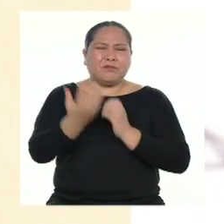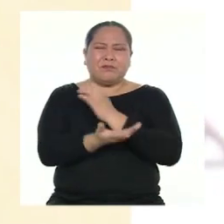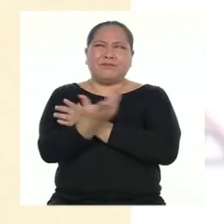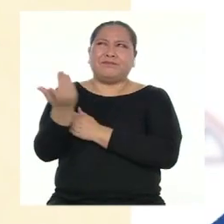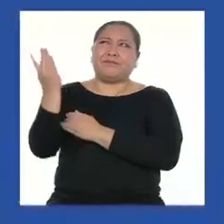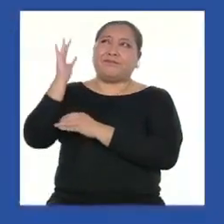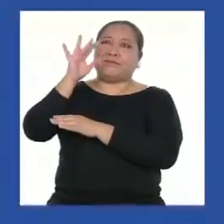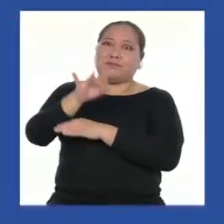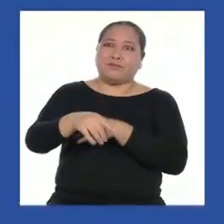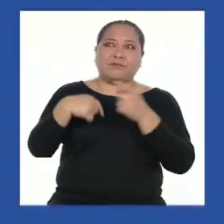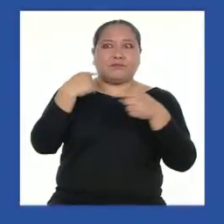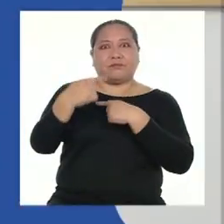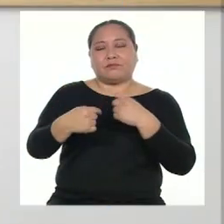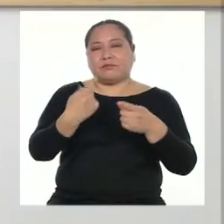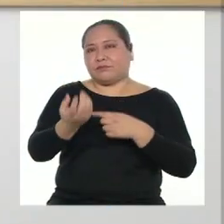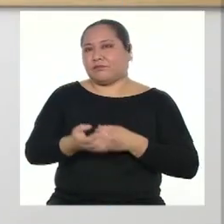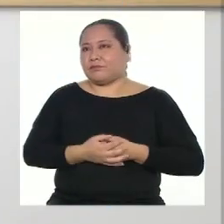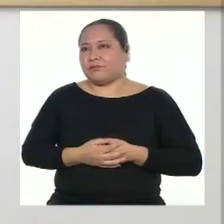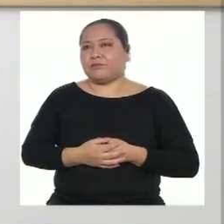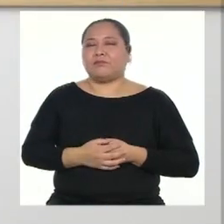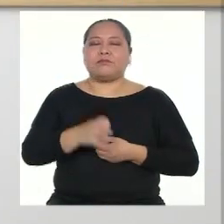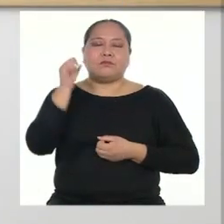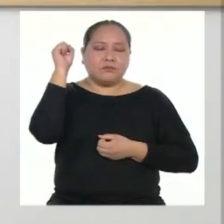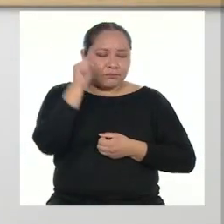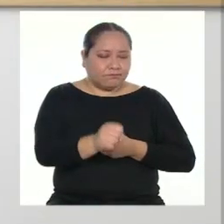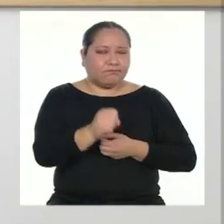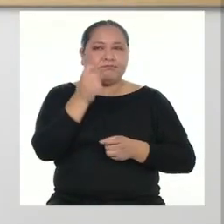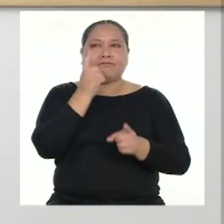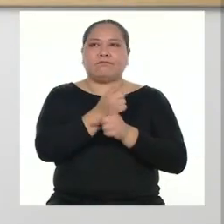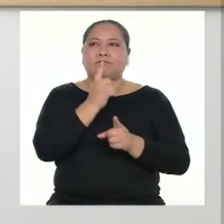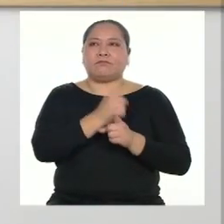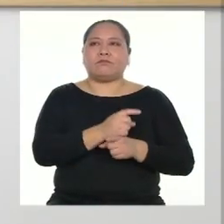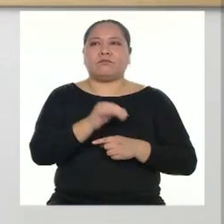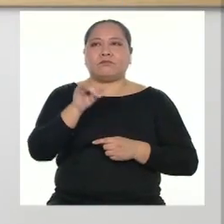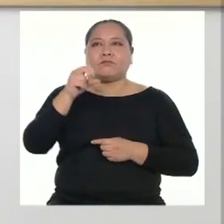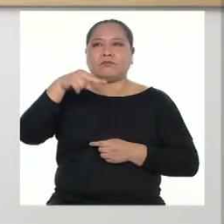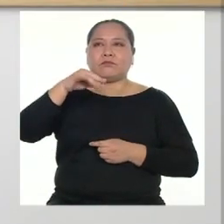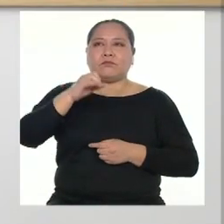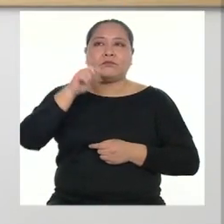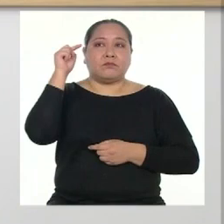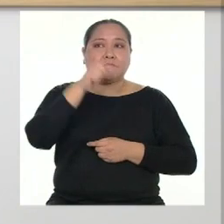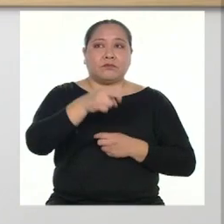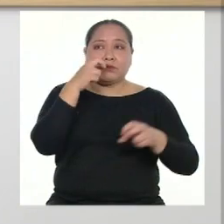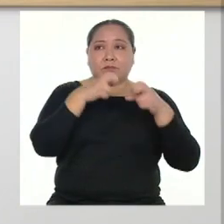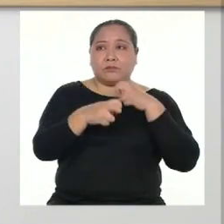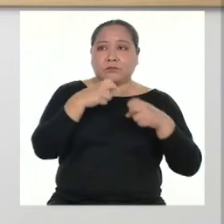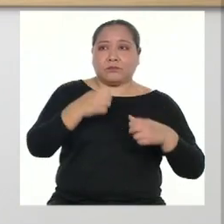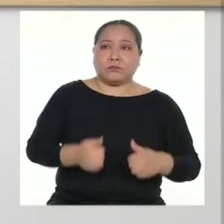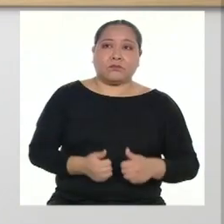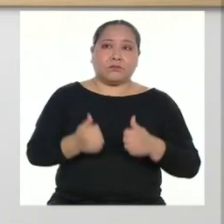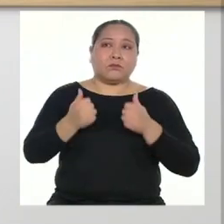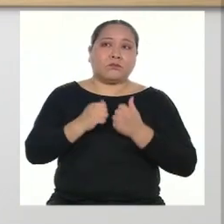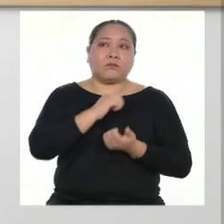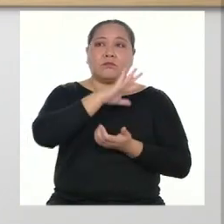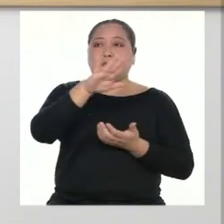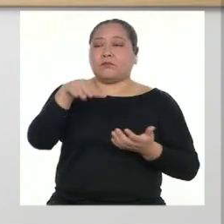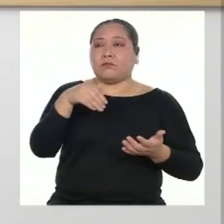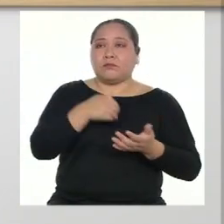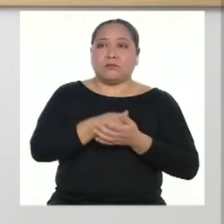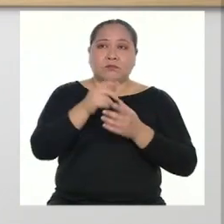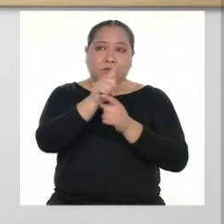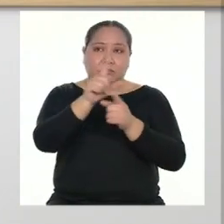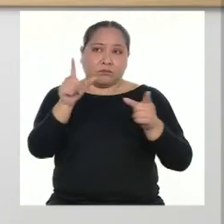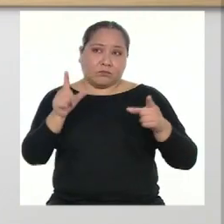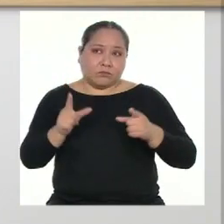los días, ¿no? Así es, Yanira. Ese es uno de los problemas que se viven en todas las ciudades